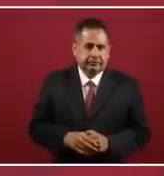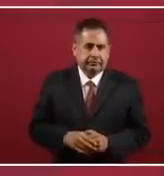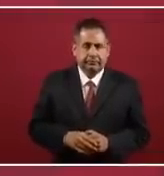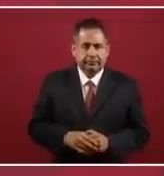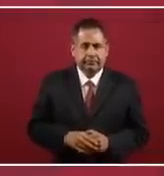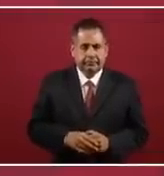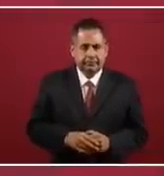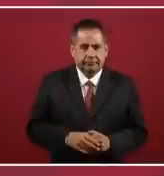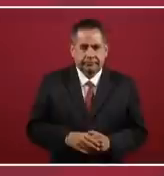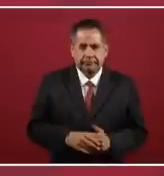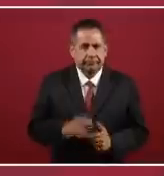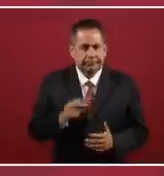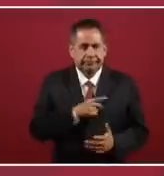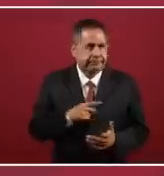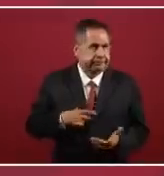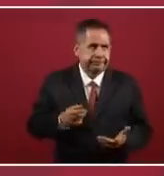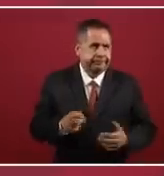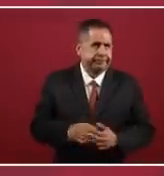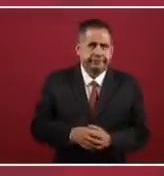no se